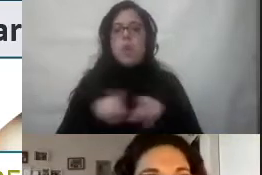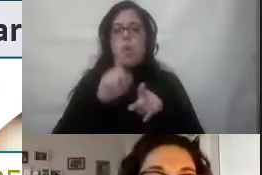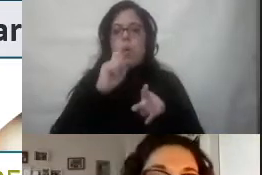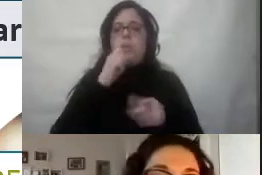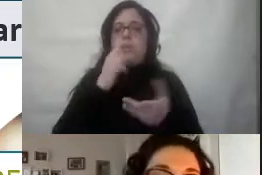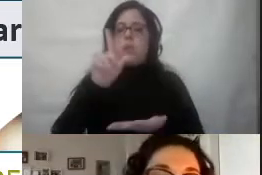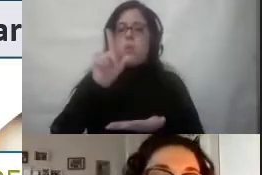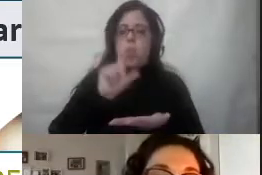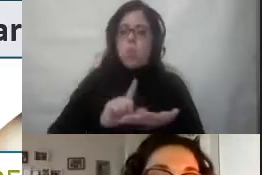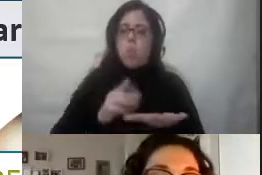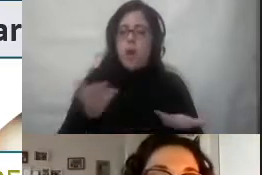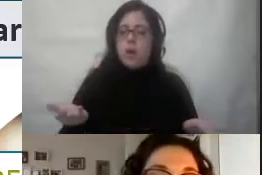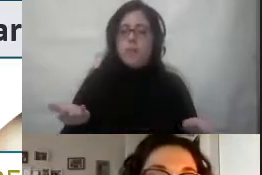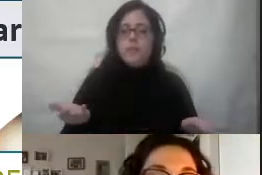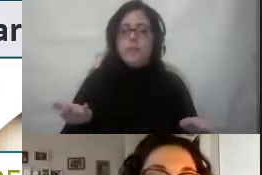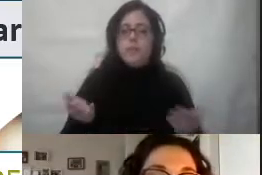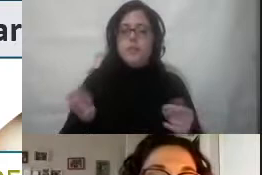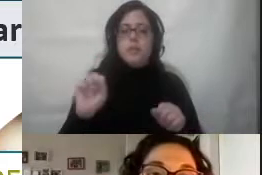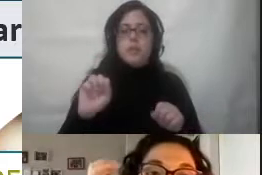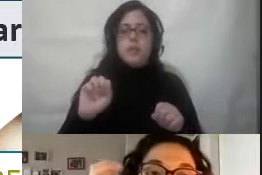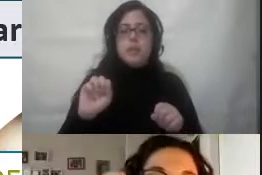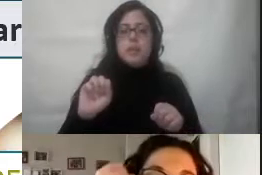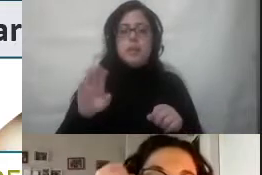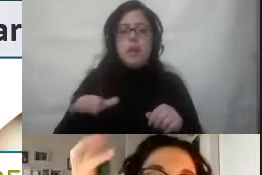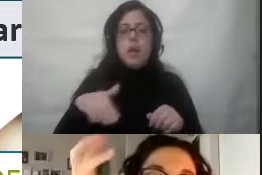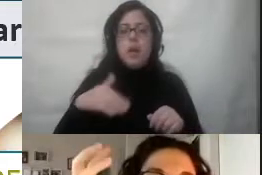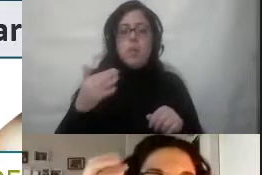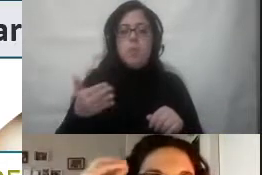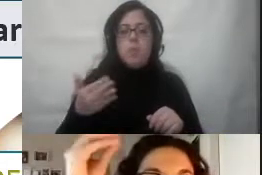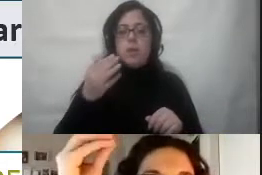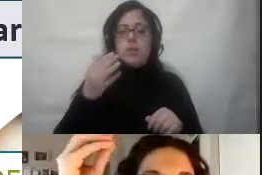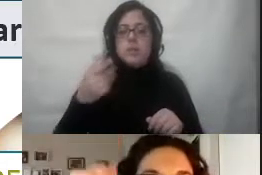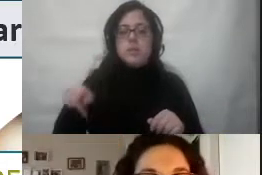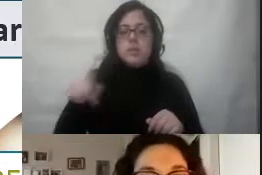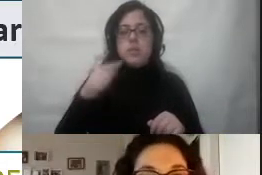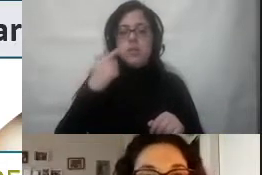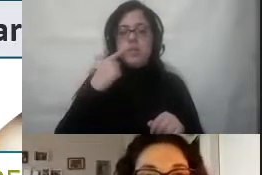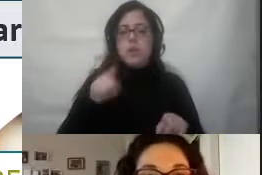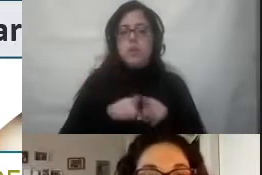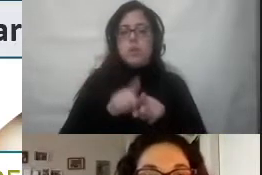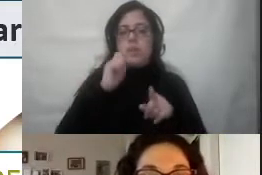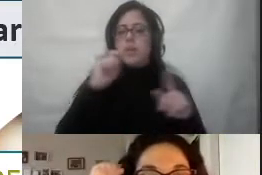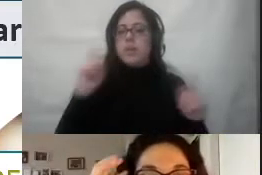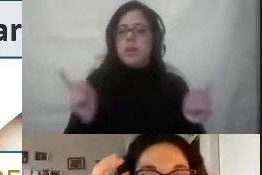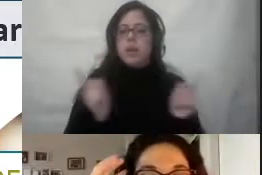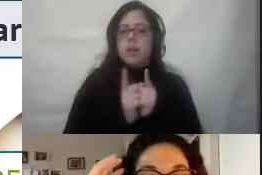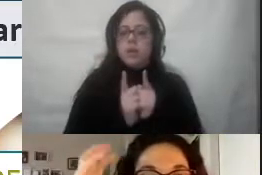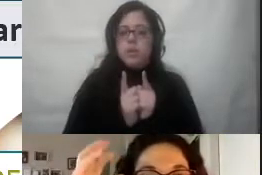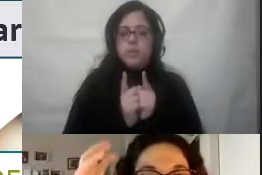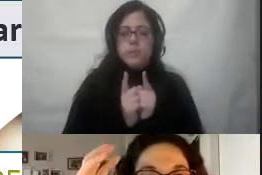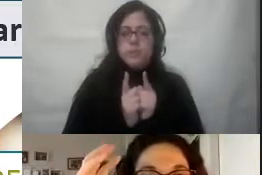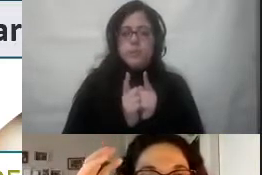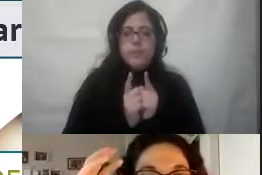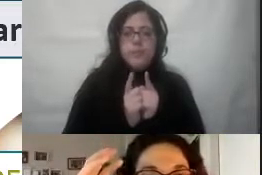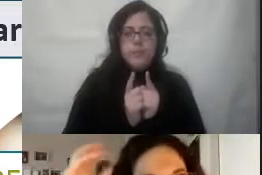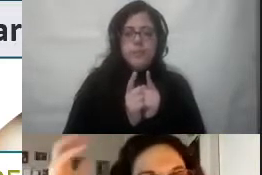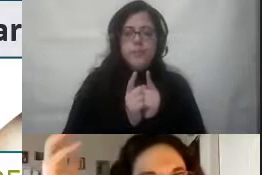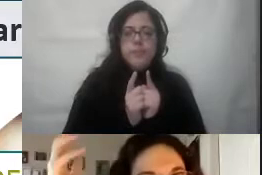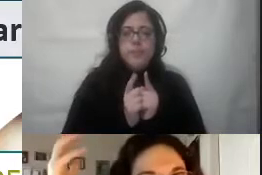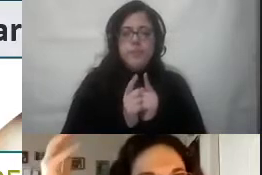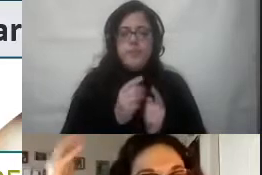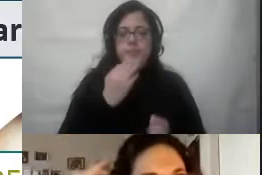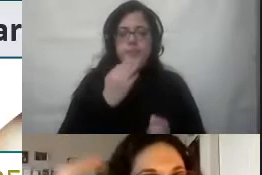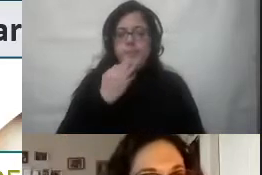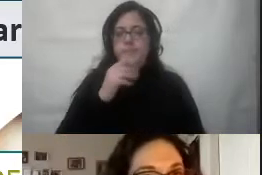¿sí? Luego, que es breve y es directo, es acotado. En general, tiene una mirada de que, uy, sí,